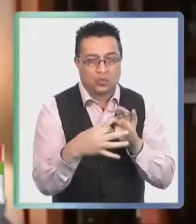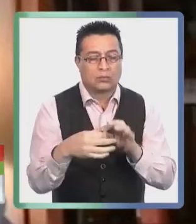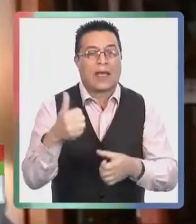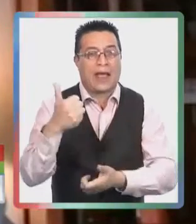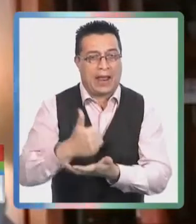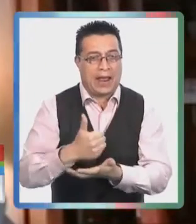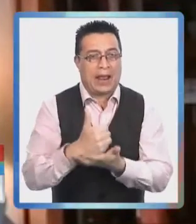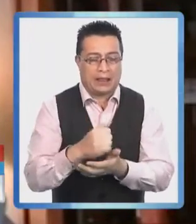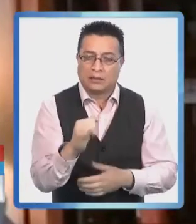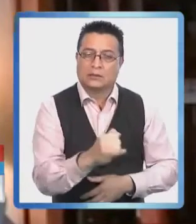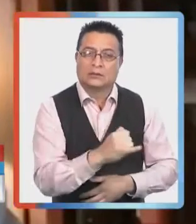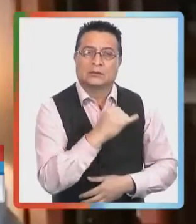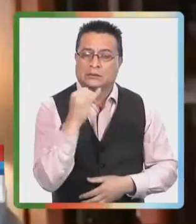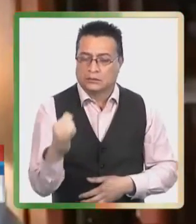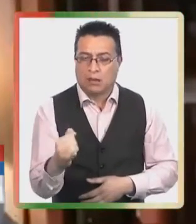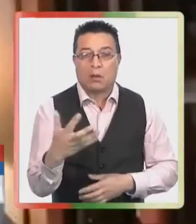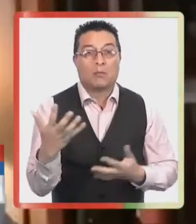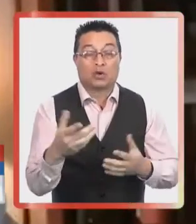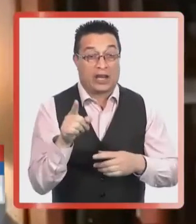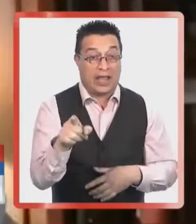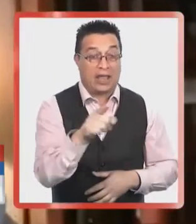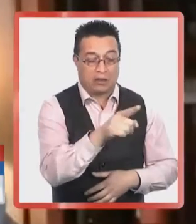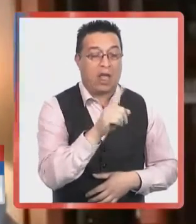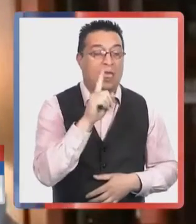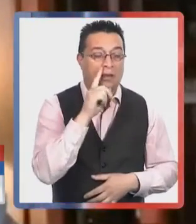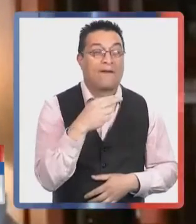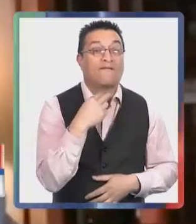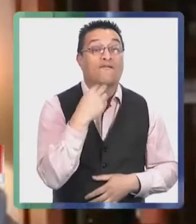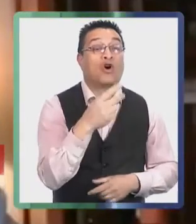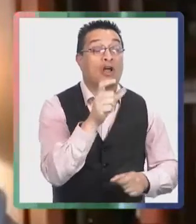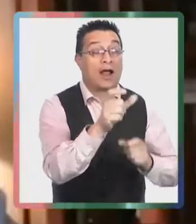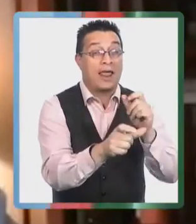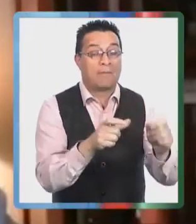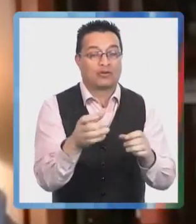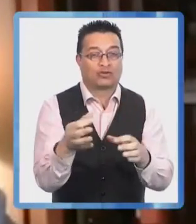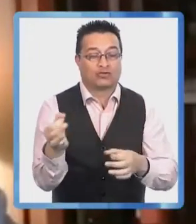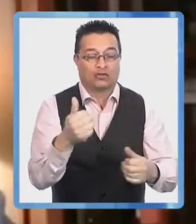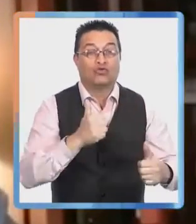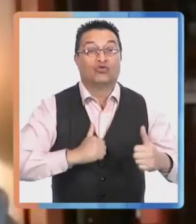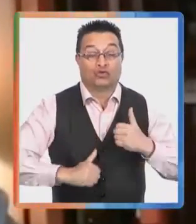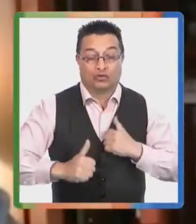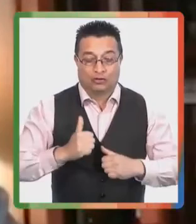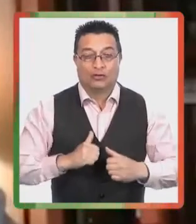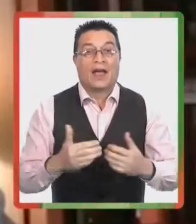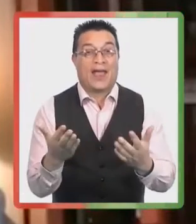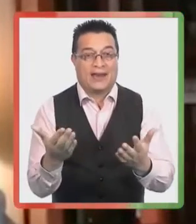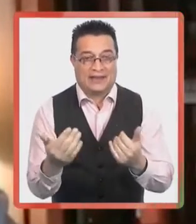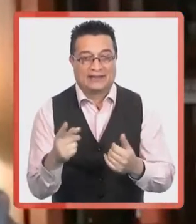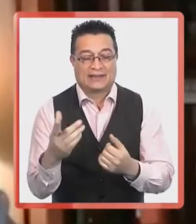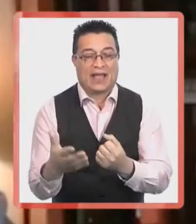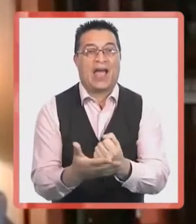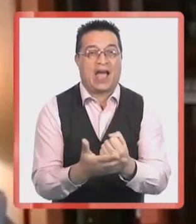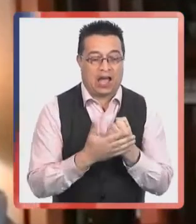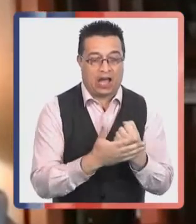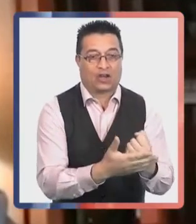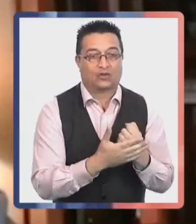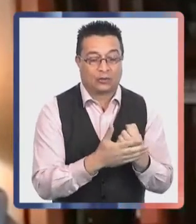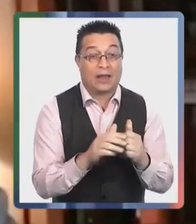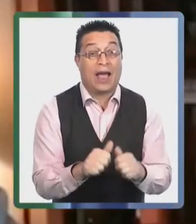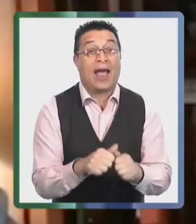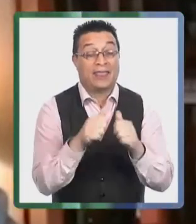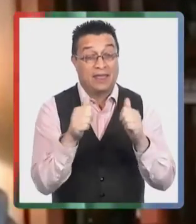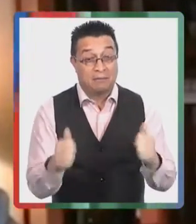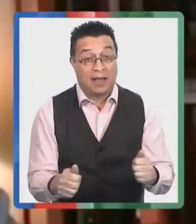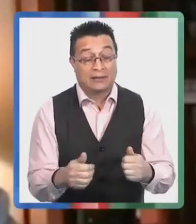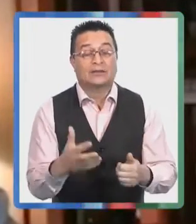reunirse con los alcaldes permanentemente, porque ellos tienen la voz de la gente que está sufriendo o que está necesitando ayuda.